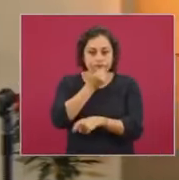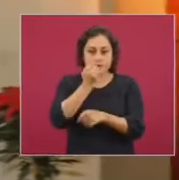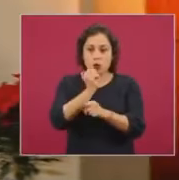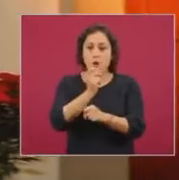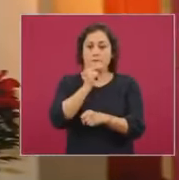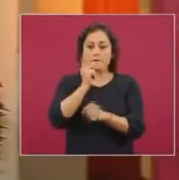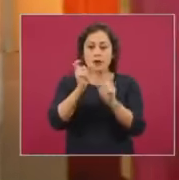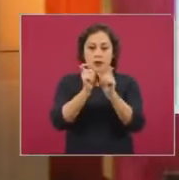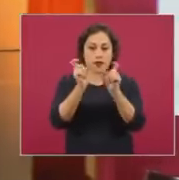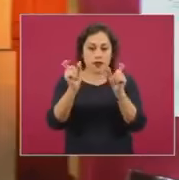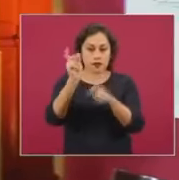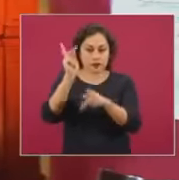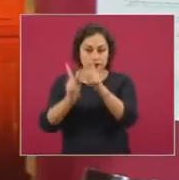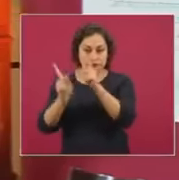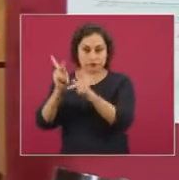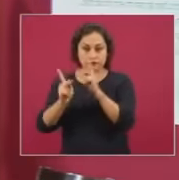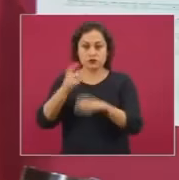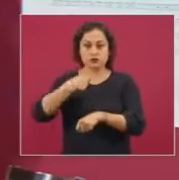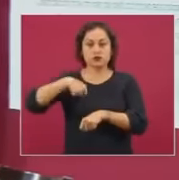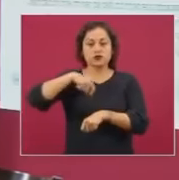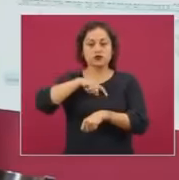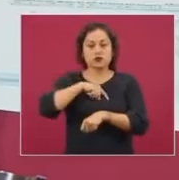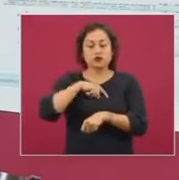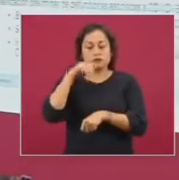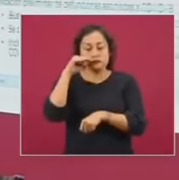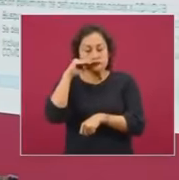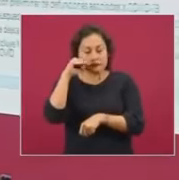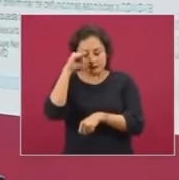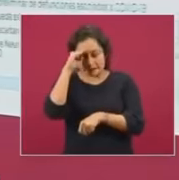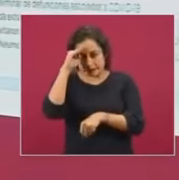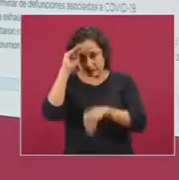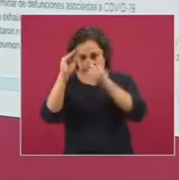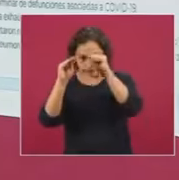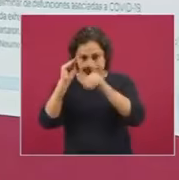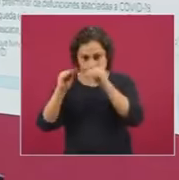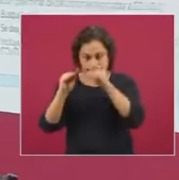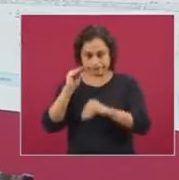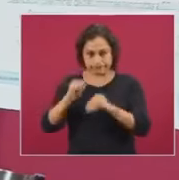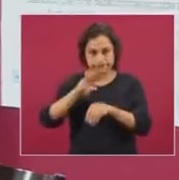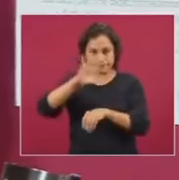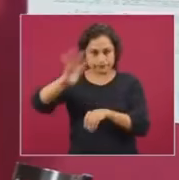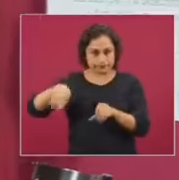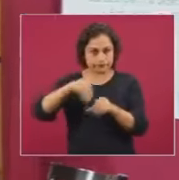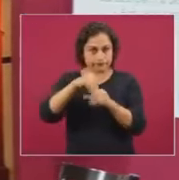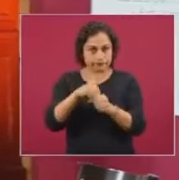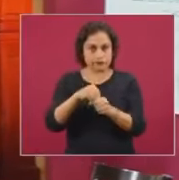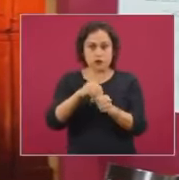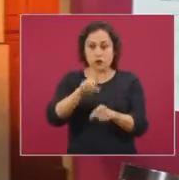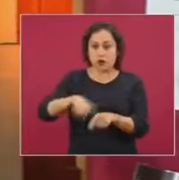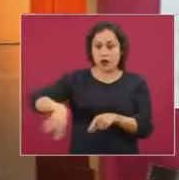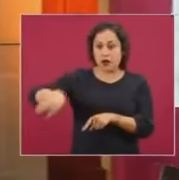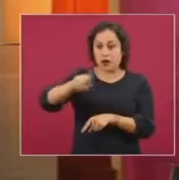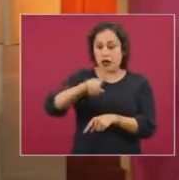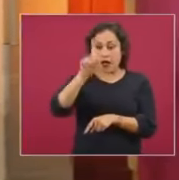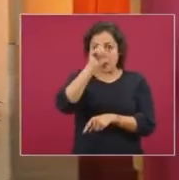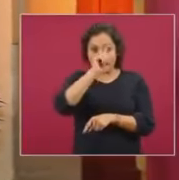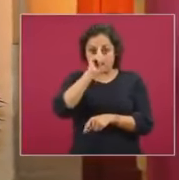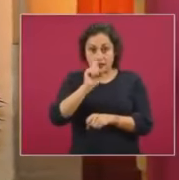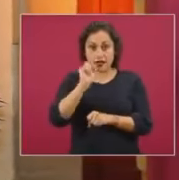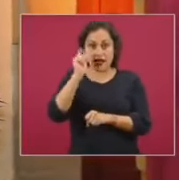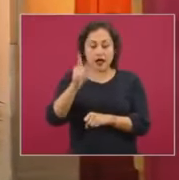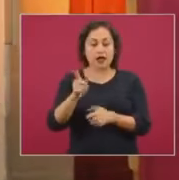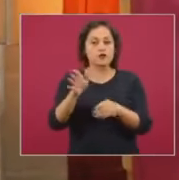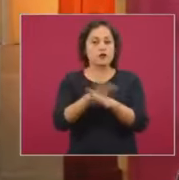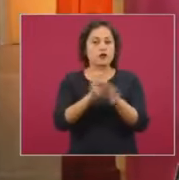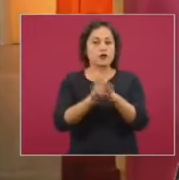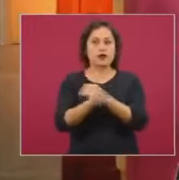se ha tratado de ser lo más incluyente posible para tener todo lo que pueda hacer o que pueda sugerir que diga